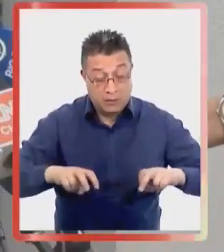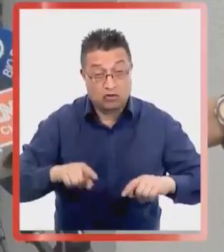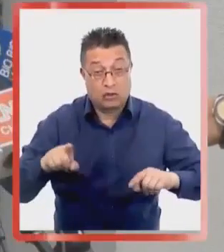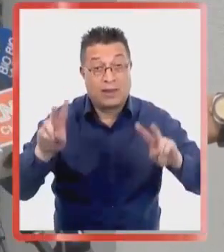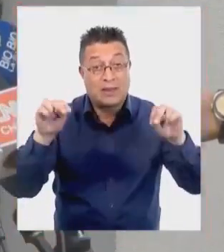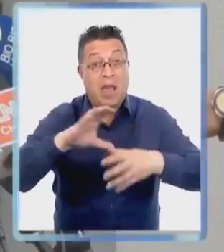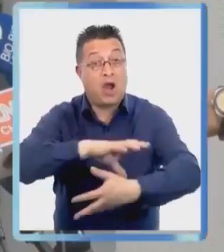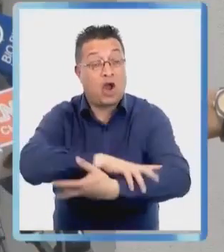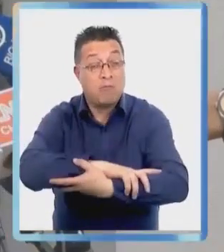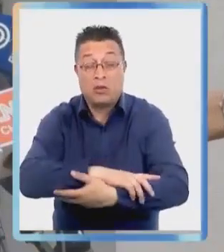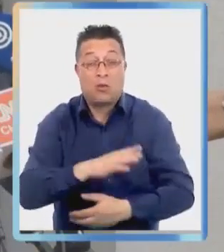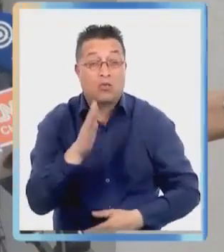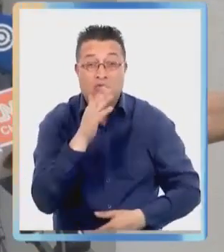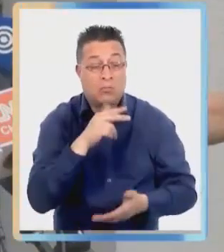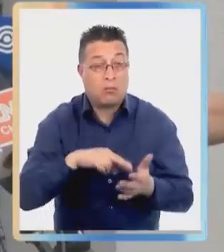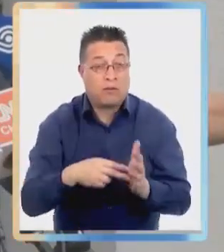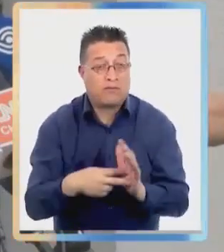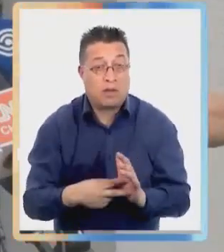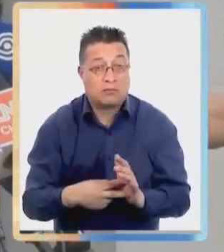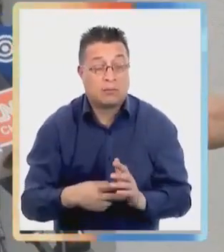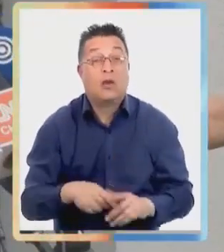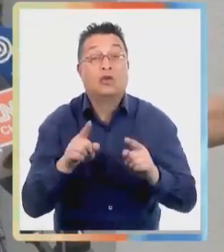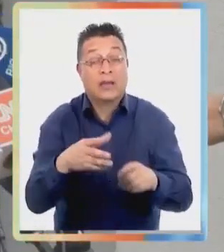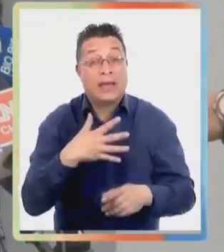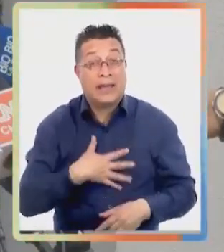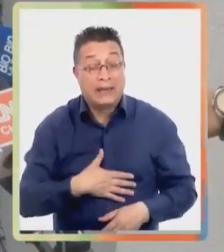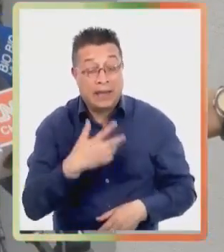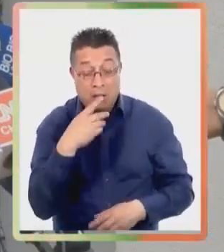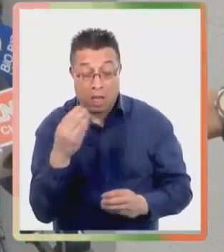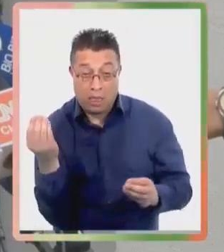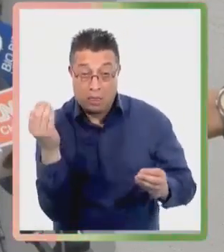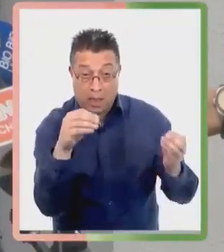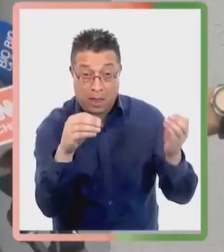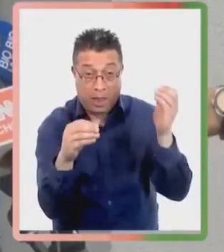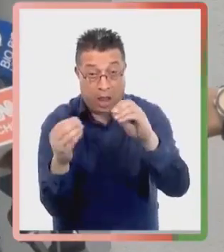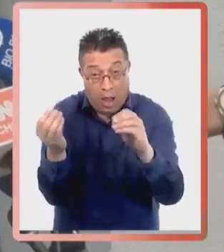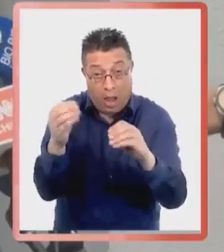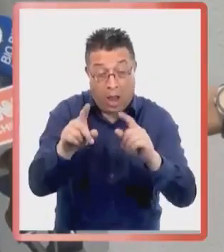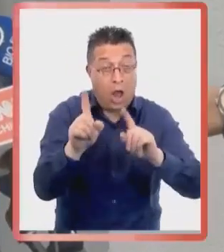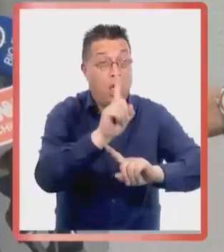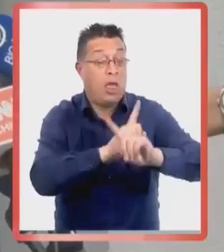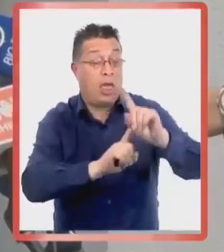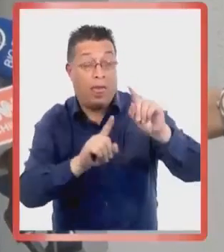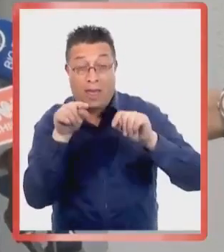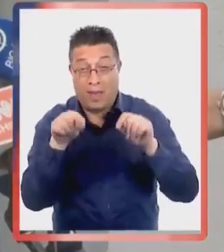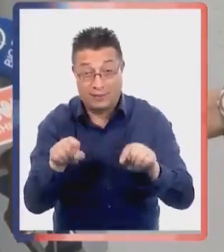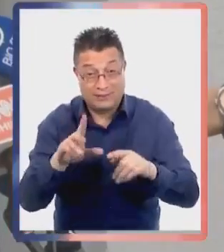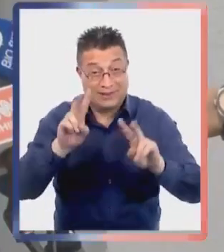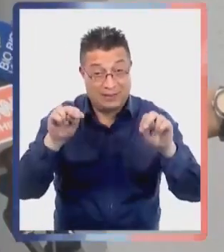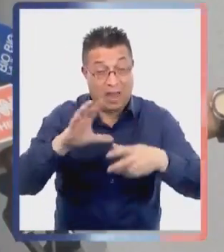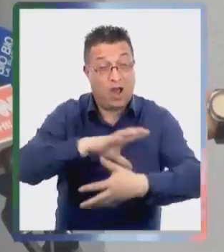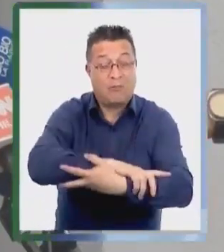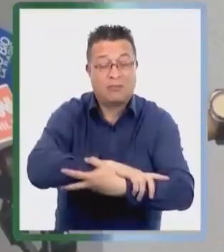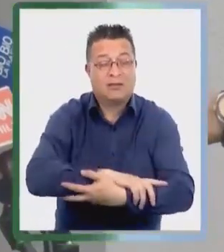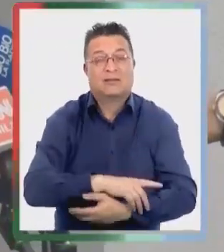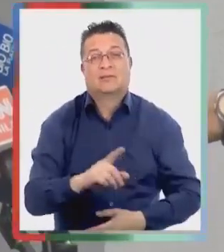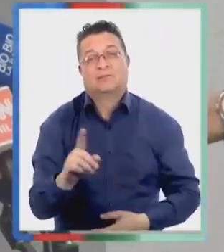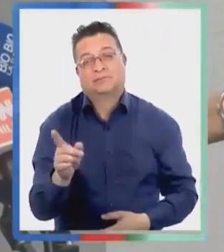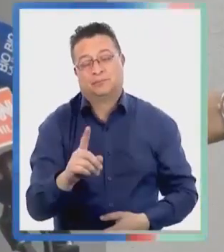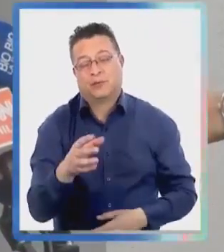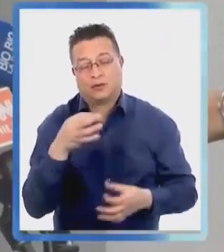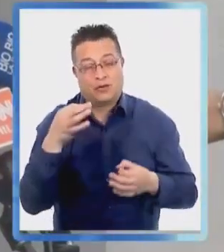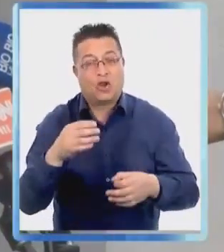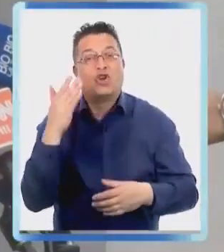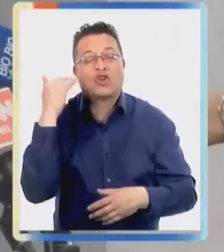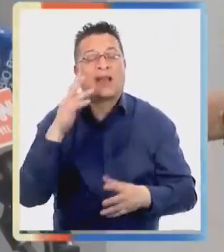antepasado se robaron 50 armas de fuego de una unidad militar, también con un cuento del tío. Un